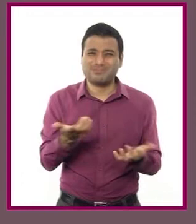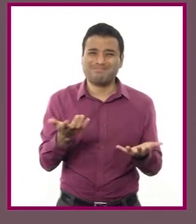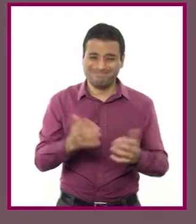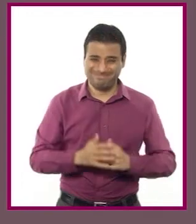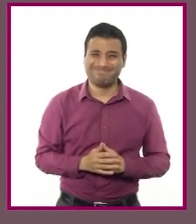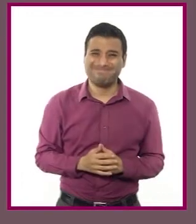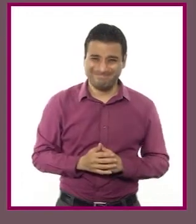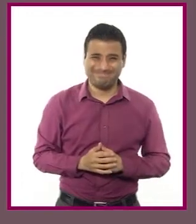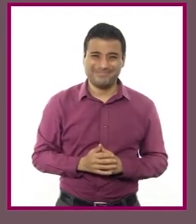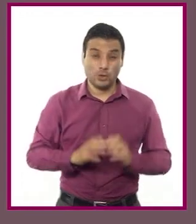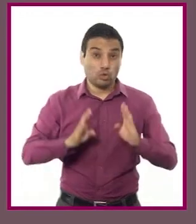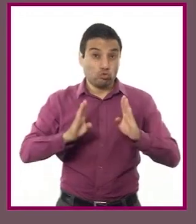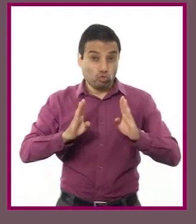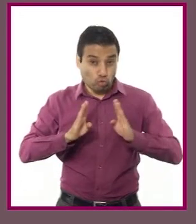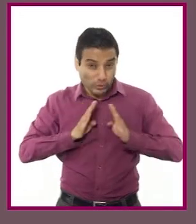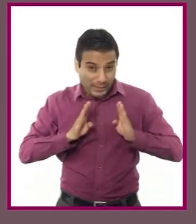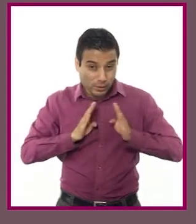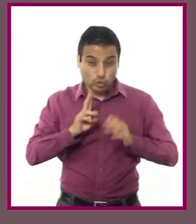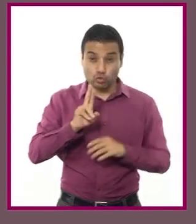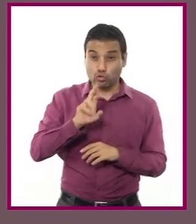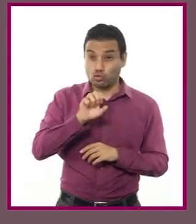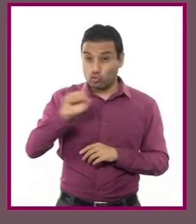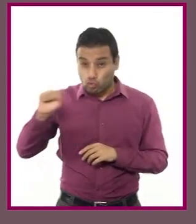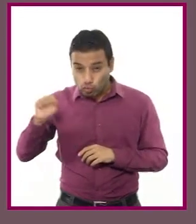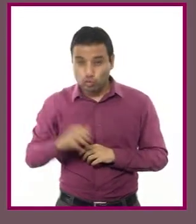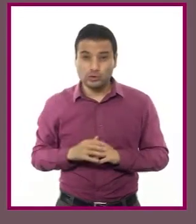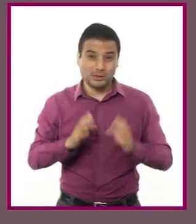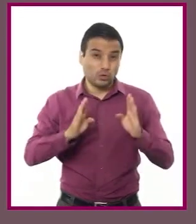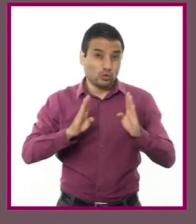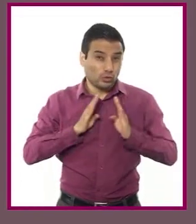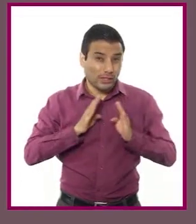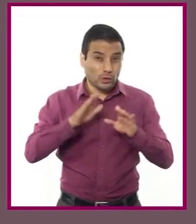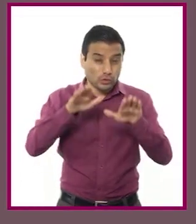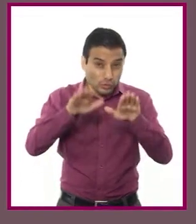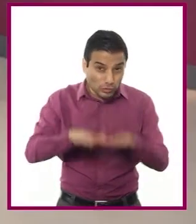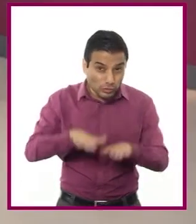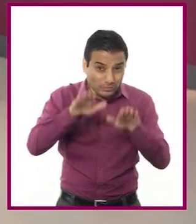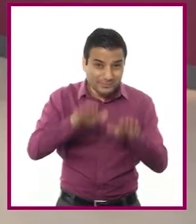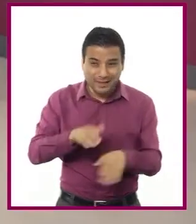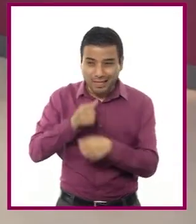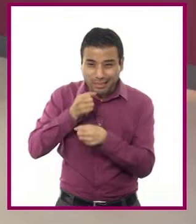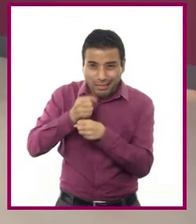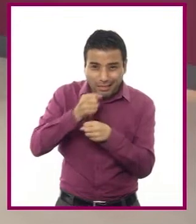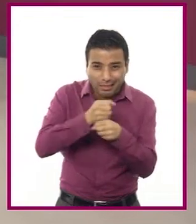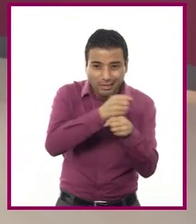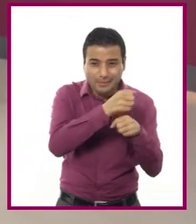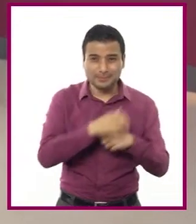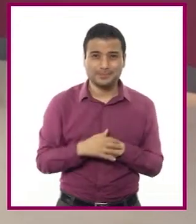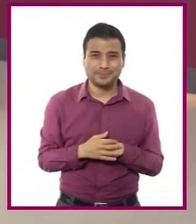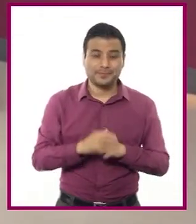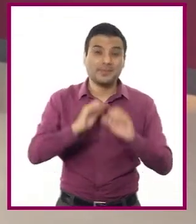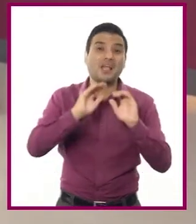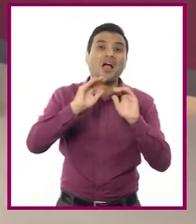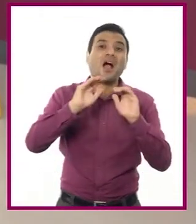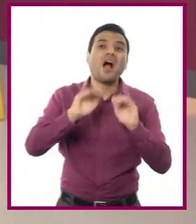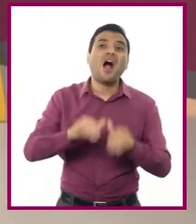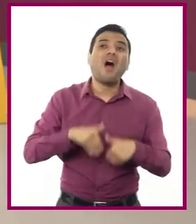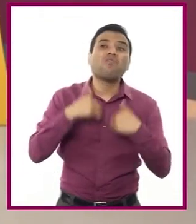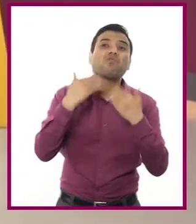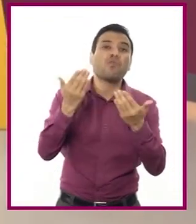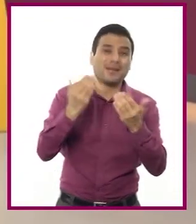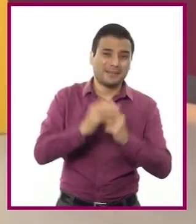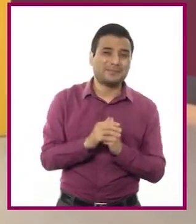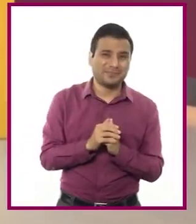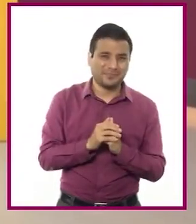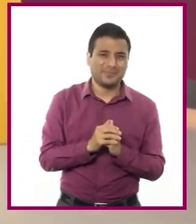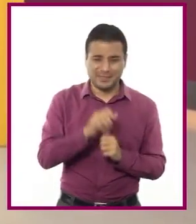por parte de las tropas soviéticas como de las milicias islamistas. Fuera de Afganistán, el conflicto trajo también